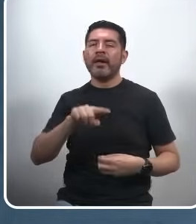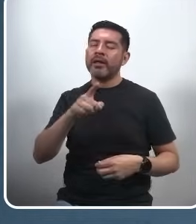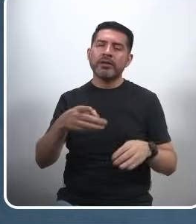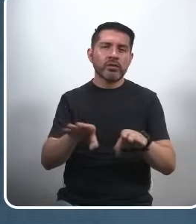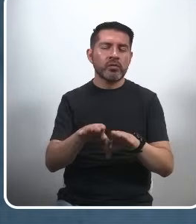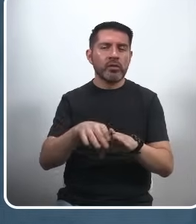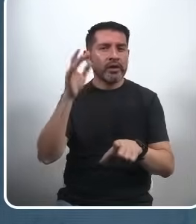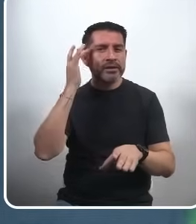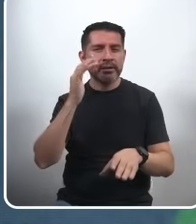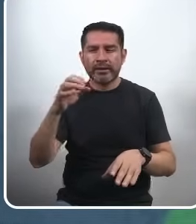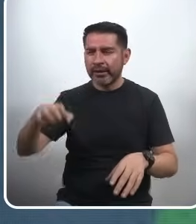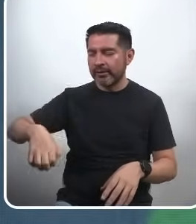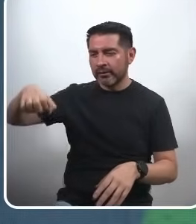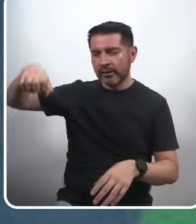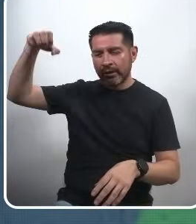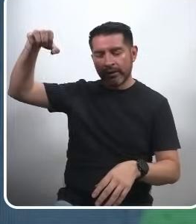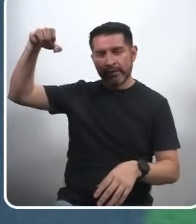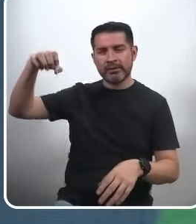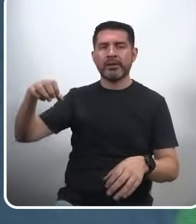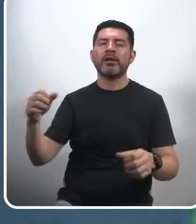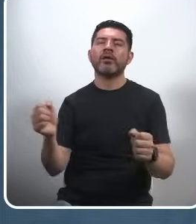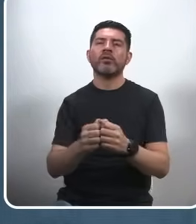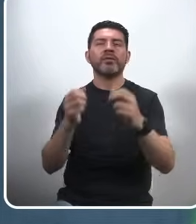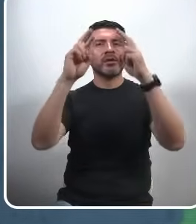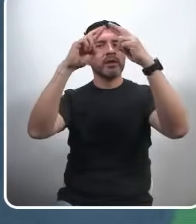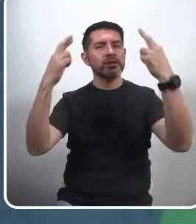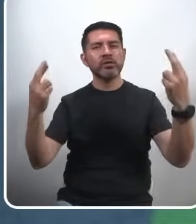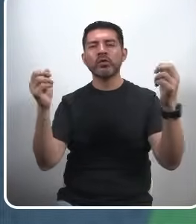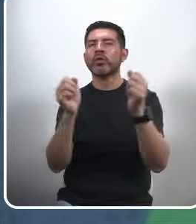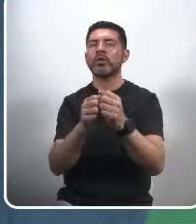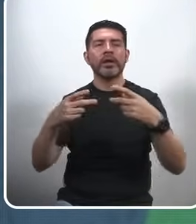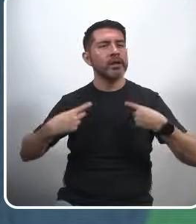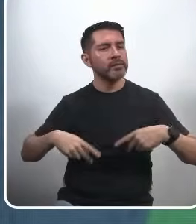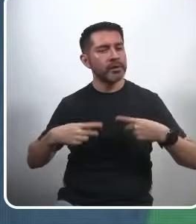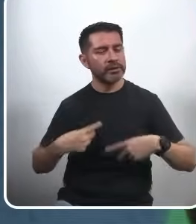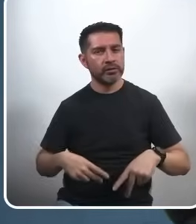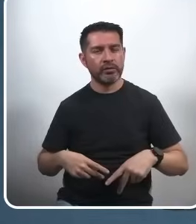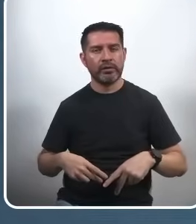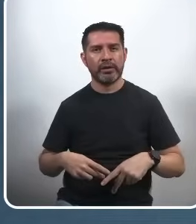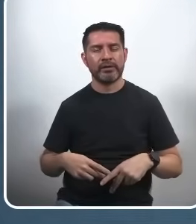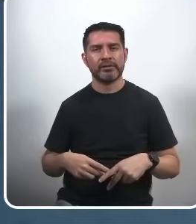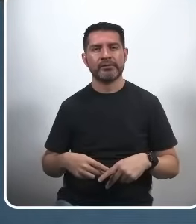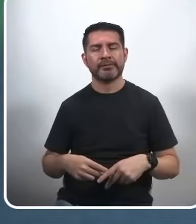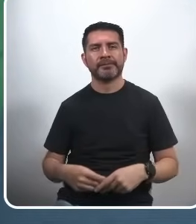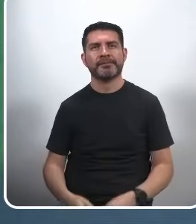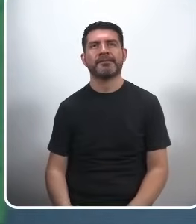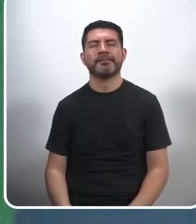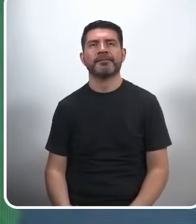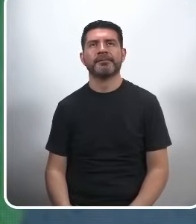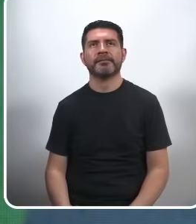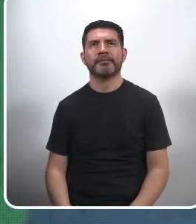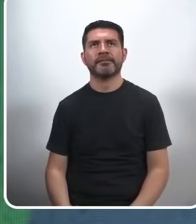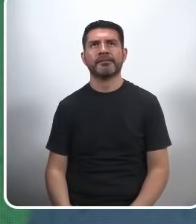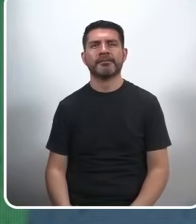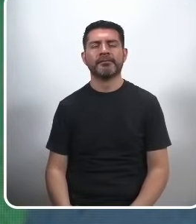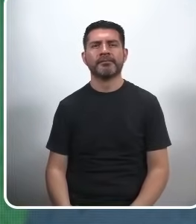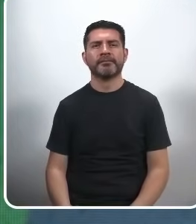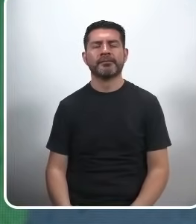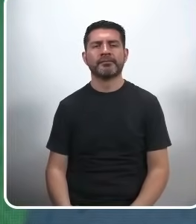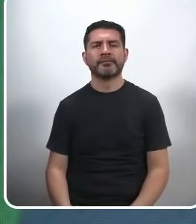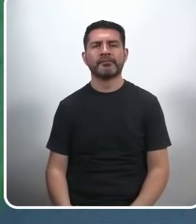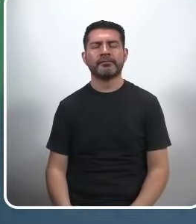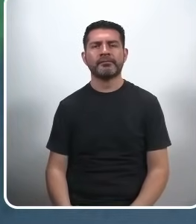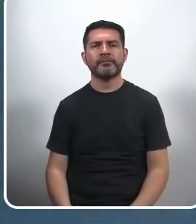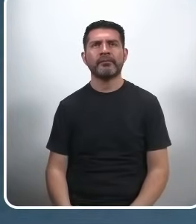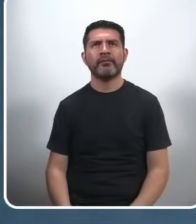crece mi relación con las personas. Y mi relación con las personas crece mientras crezco en santidad. ¿Tiene sentido esto o no?